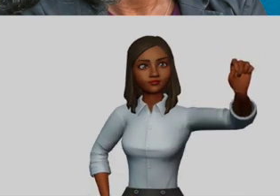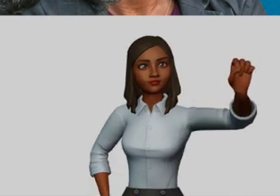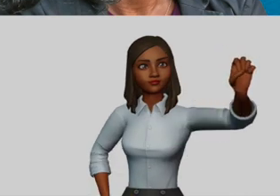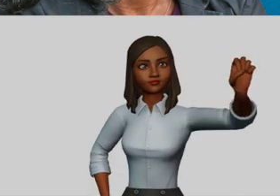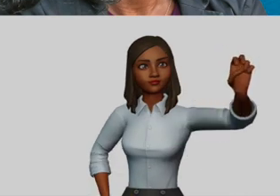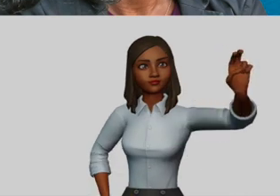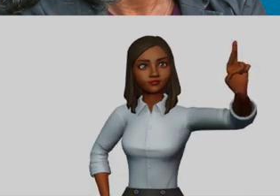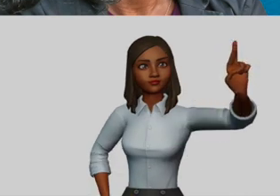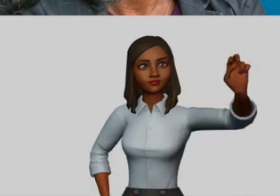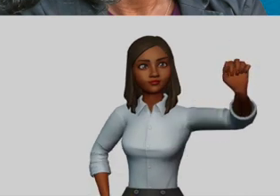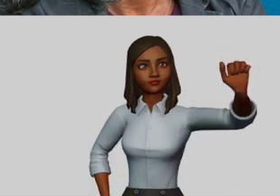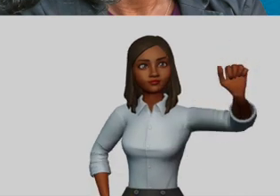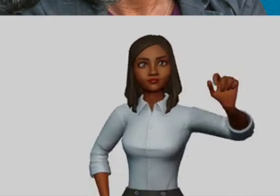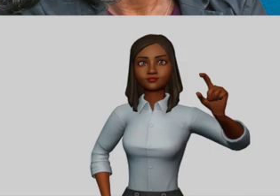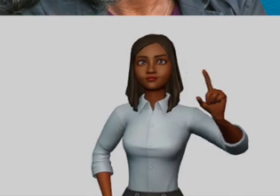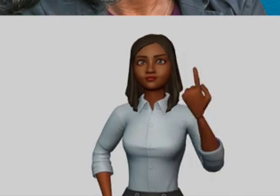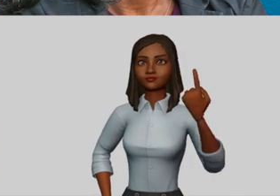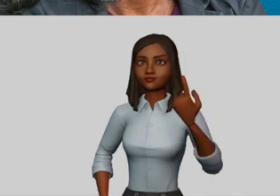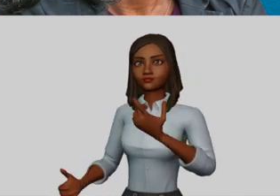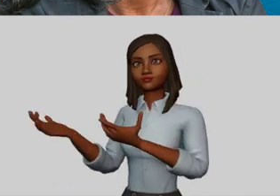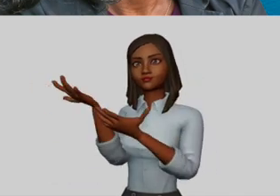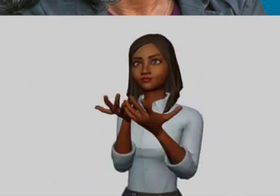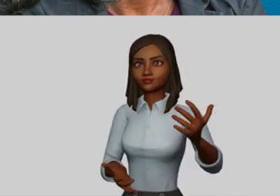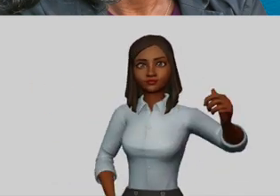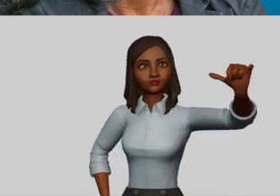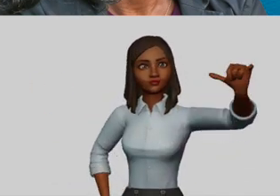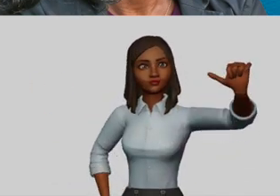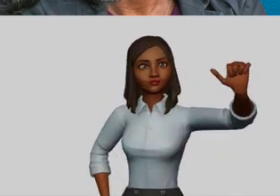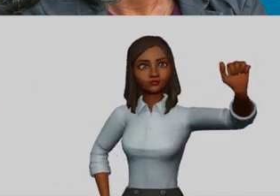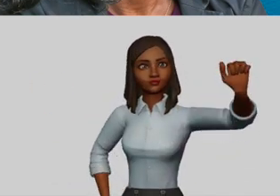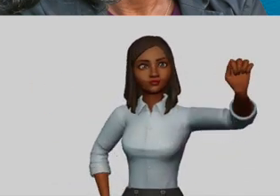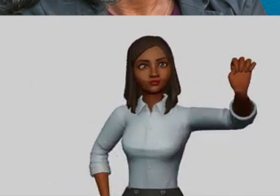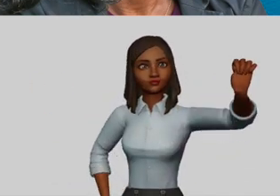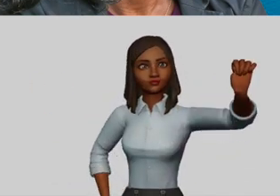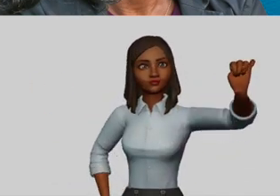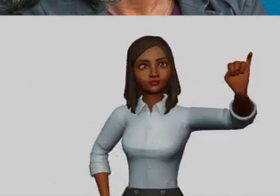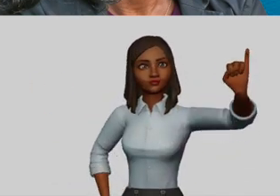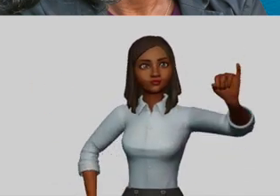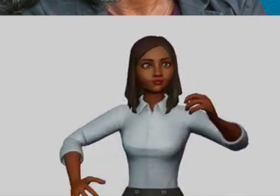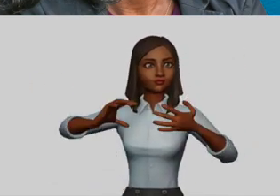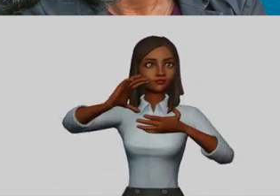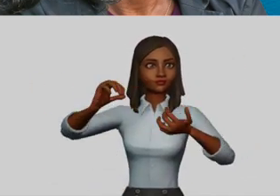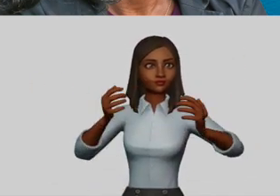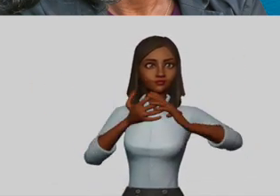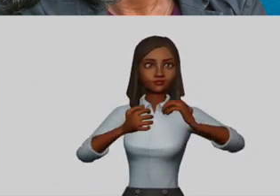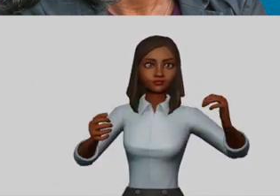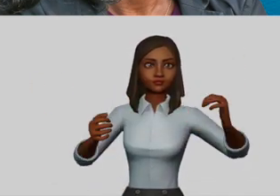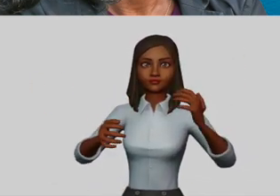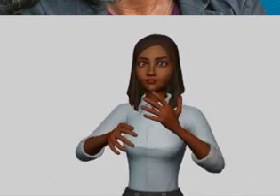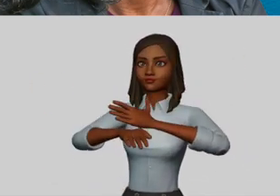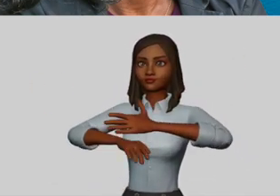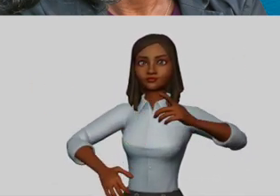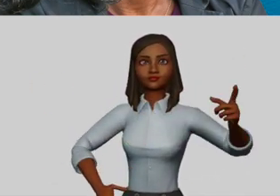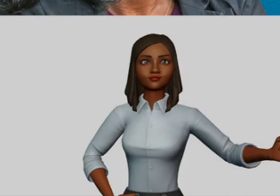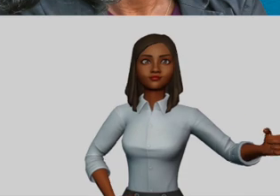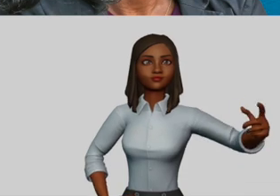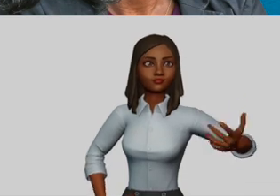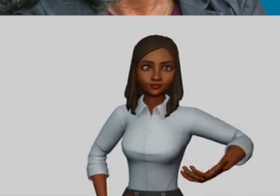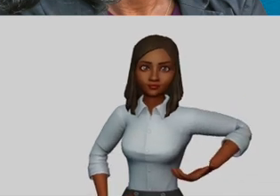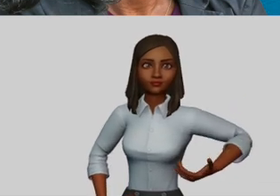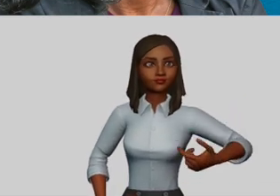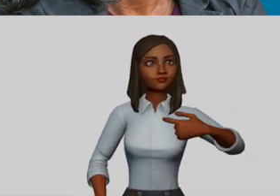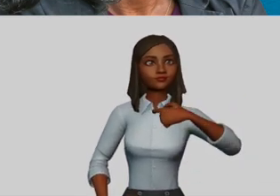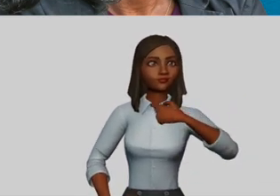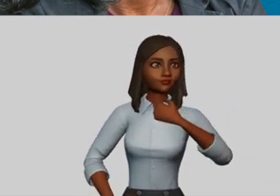ingeniería, computación. Y después de ahí fui a la secundaria en Harlem y hice